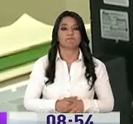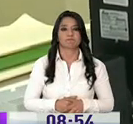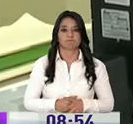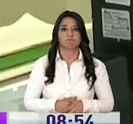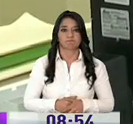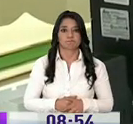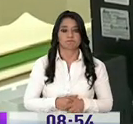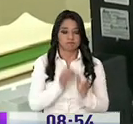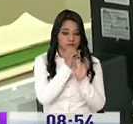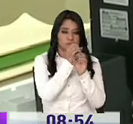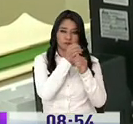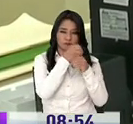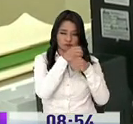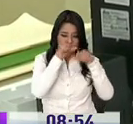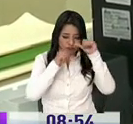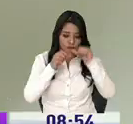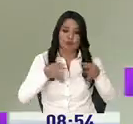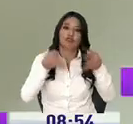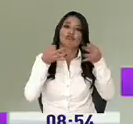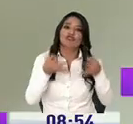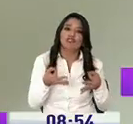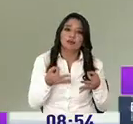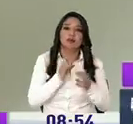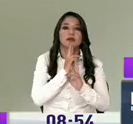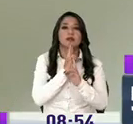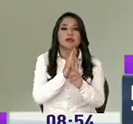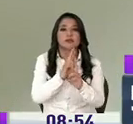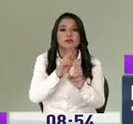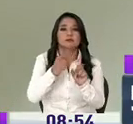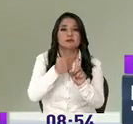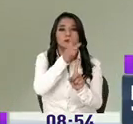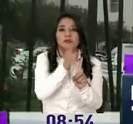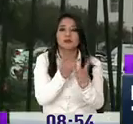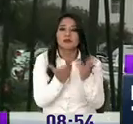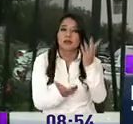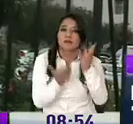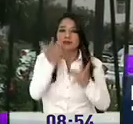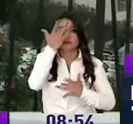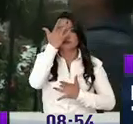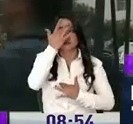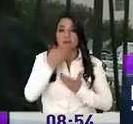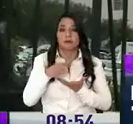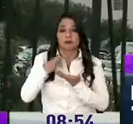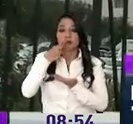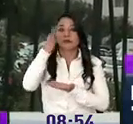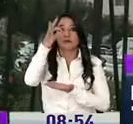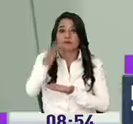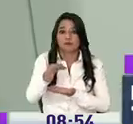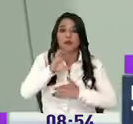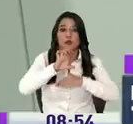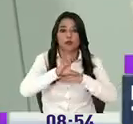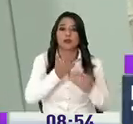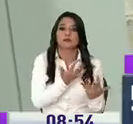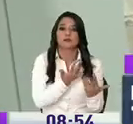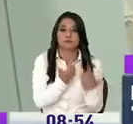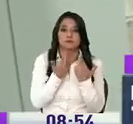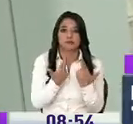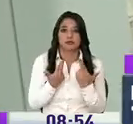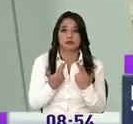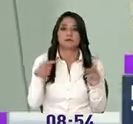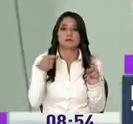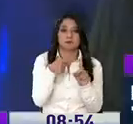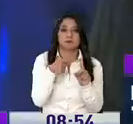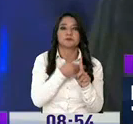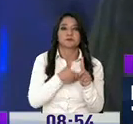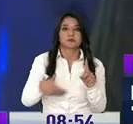Los exámenes de laboratorio para confirmar o descartar el primer caso sospechoso de coronavirus en el país tardarán en llegar. Así